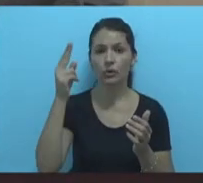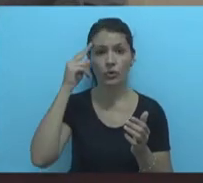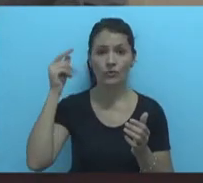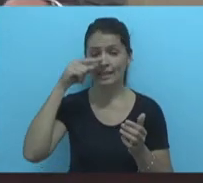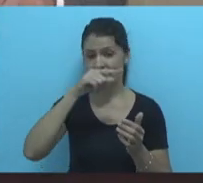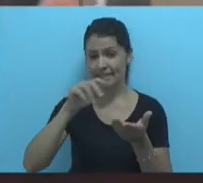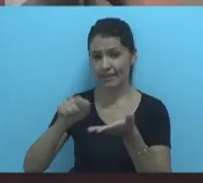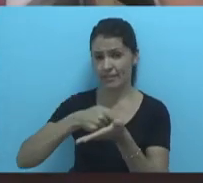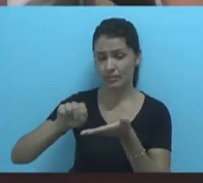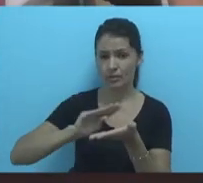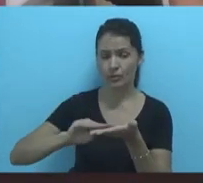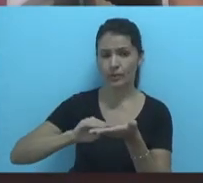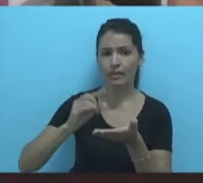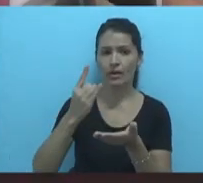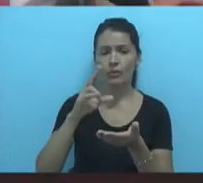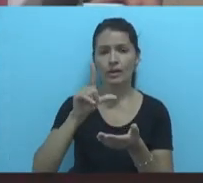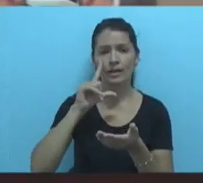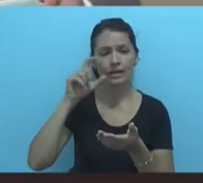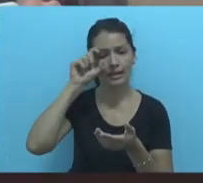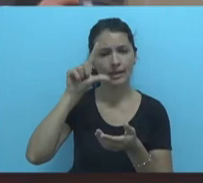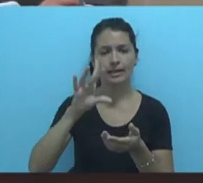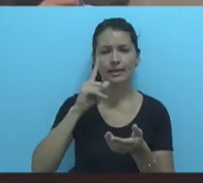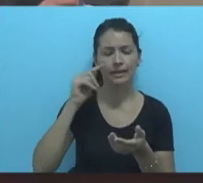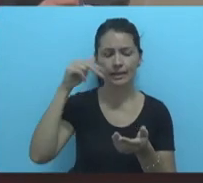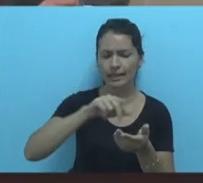46.597 de la diputada Uliel Lim y